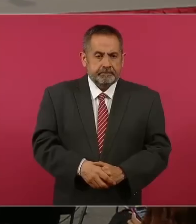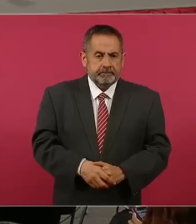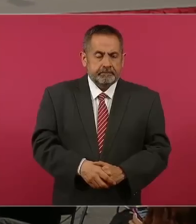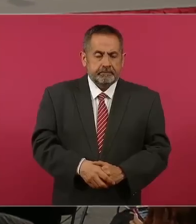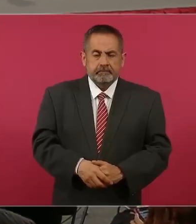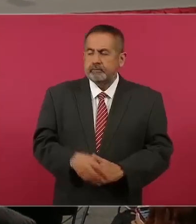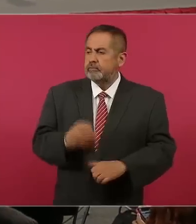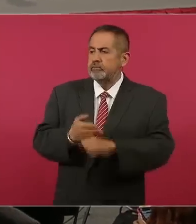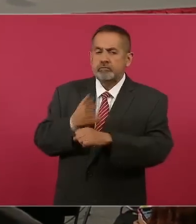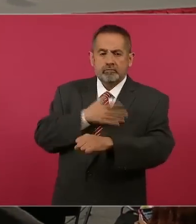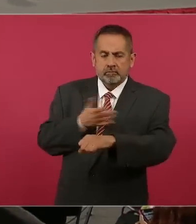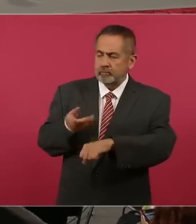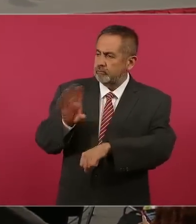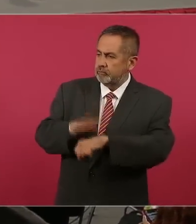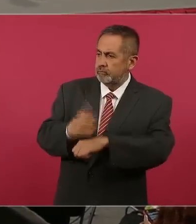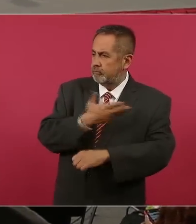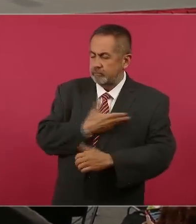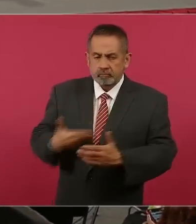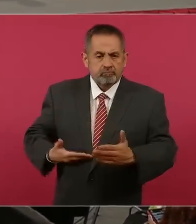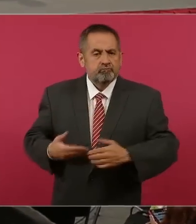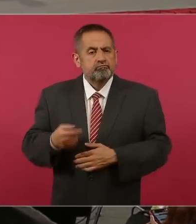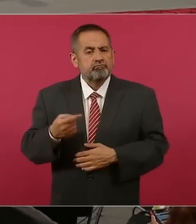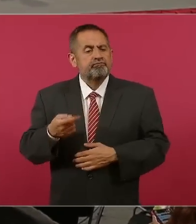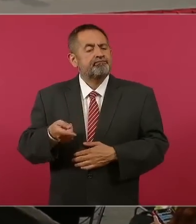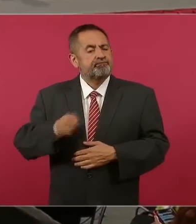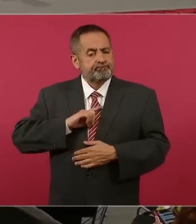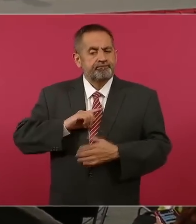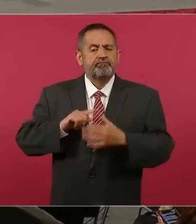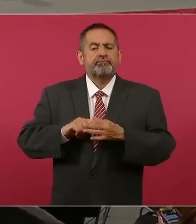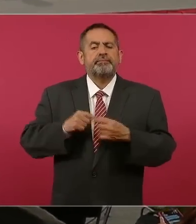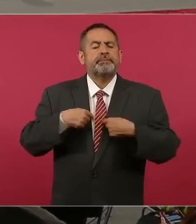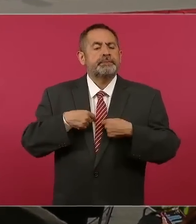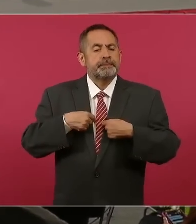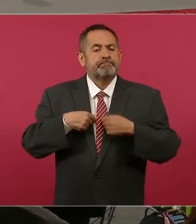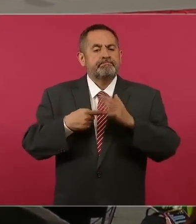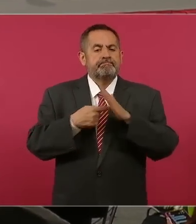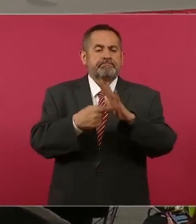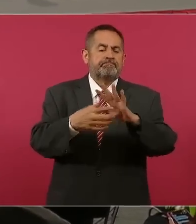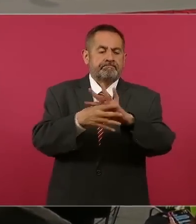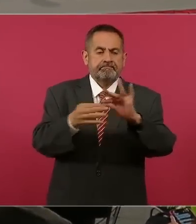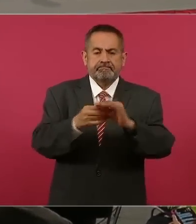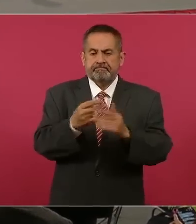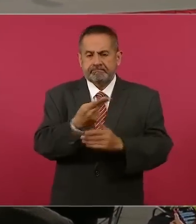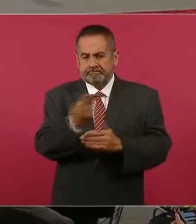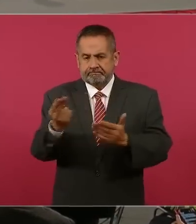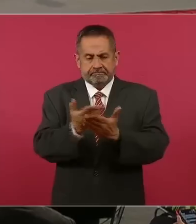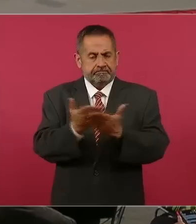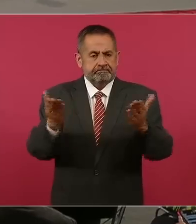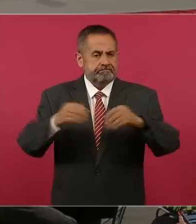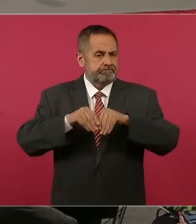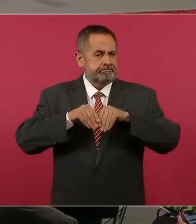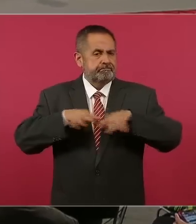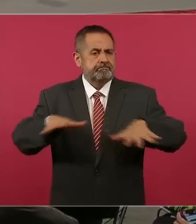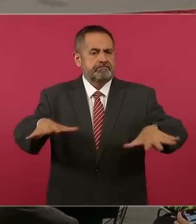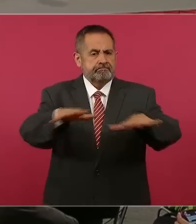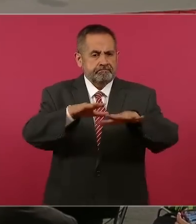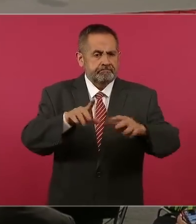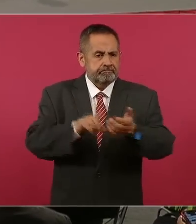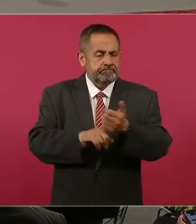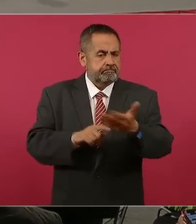Muy buenos días. Con su permiso, señor presidente, me toca compartir con ustedes y con el mayor